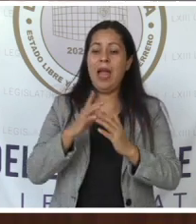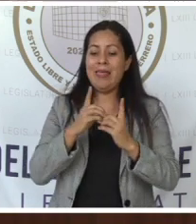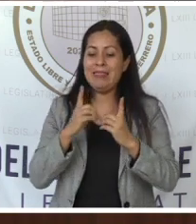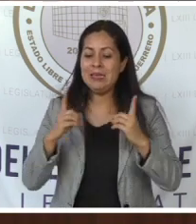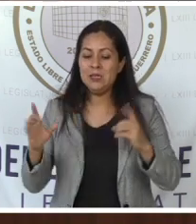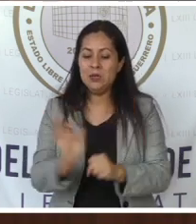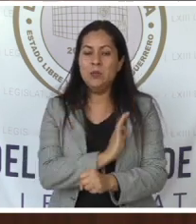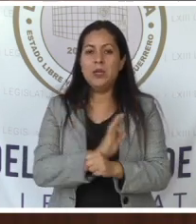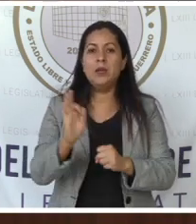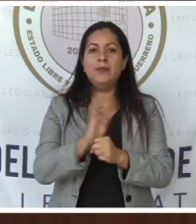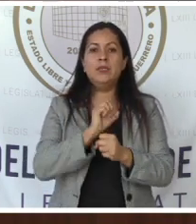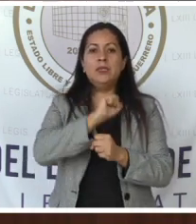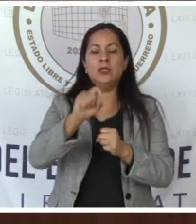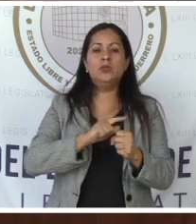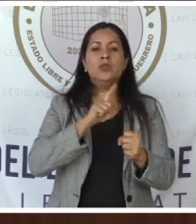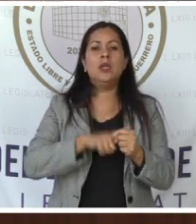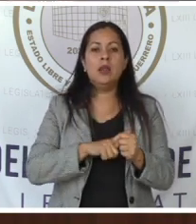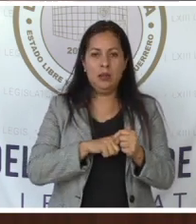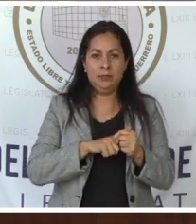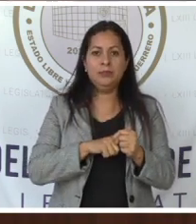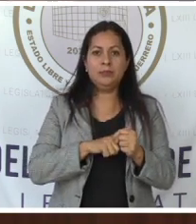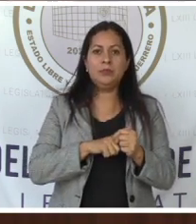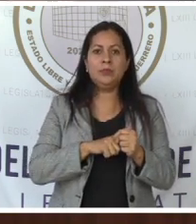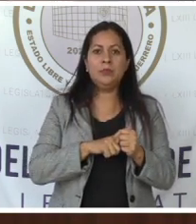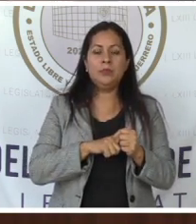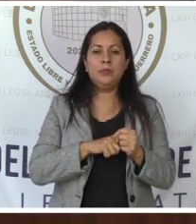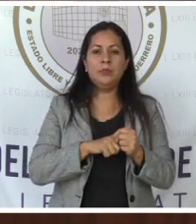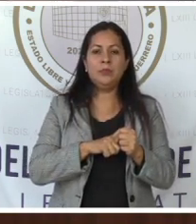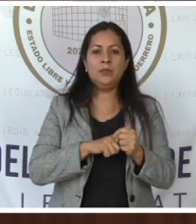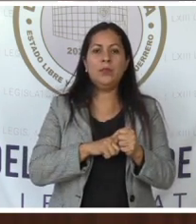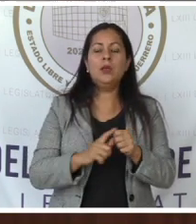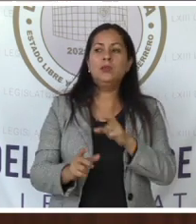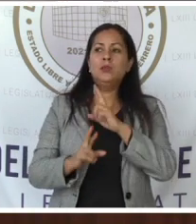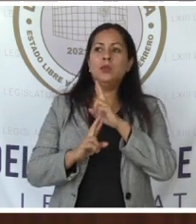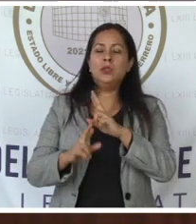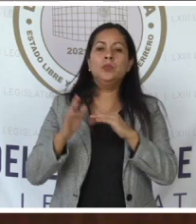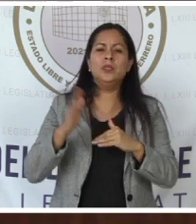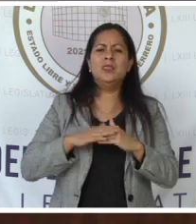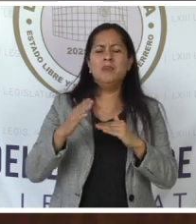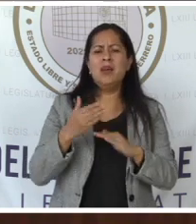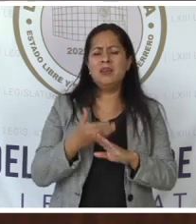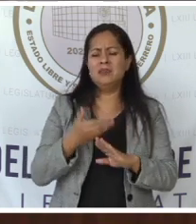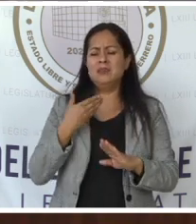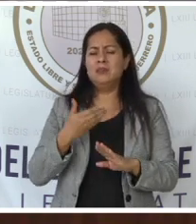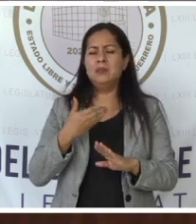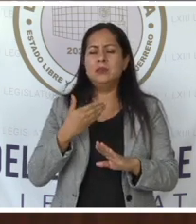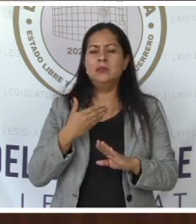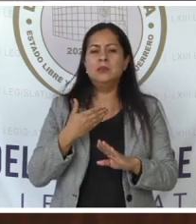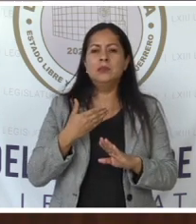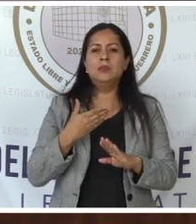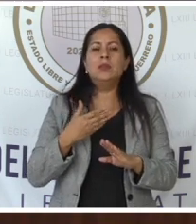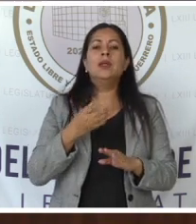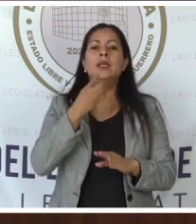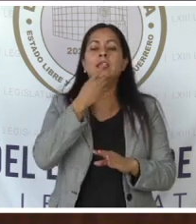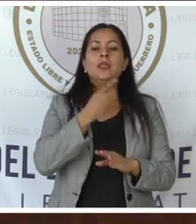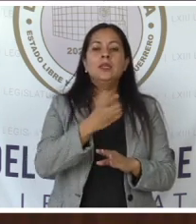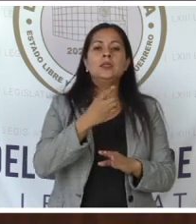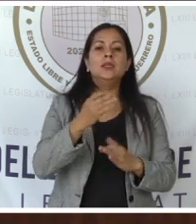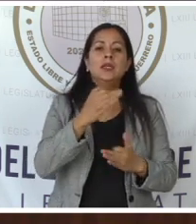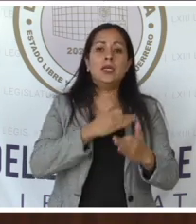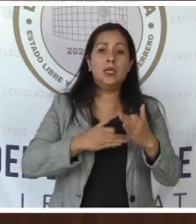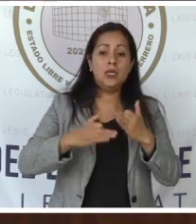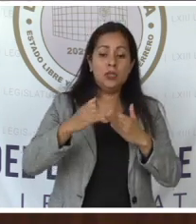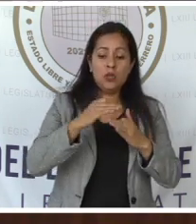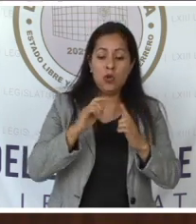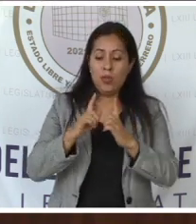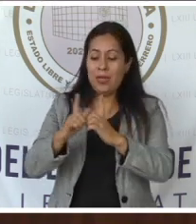y bienestar de la sociedad. En su resolución más reciente, enfatizó que todas las doctrinas de